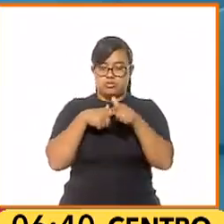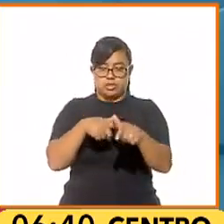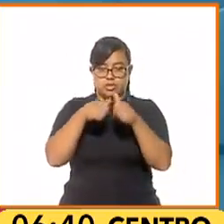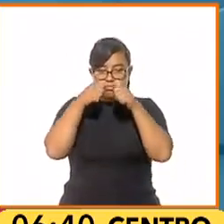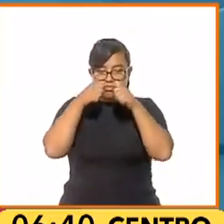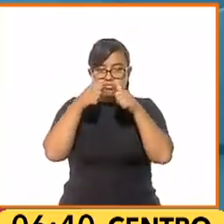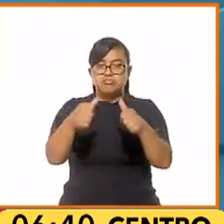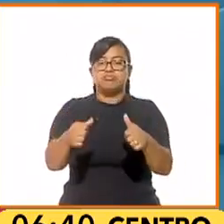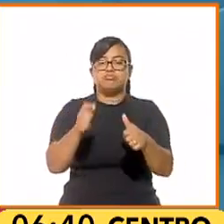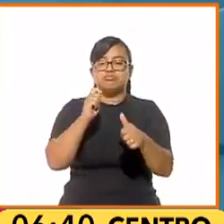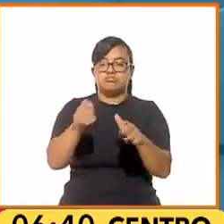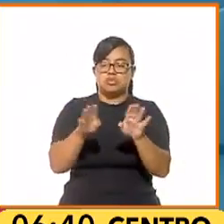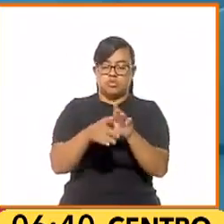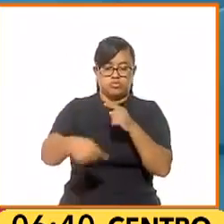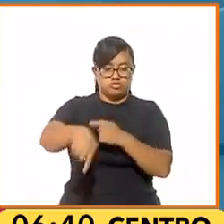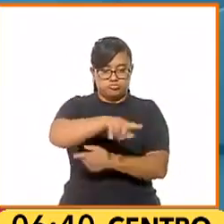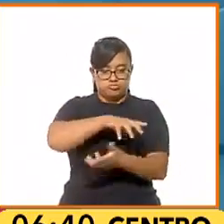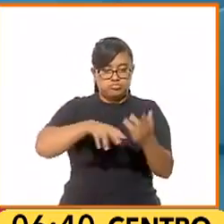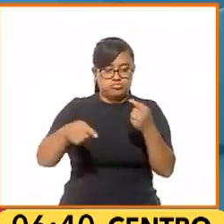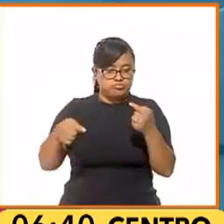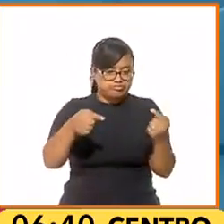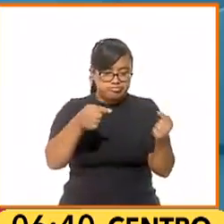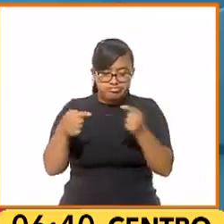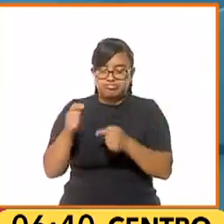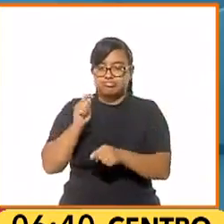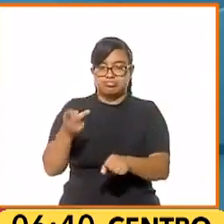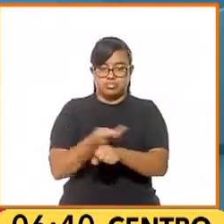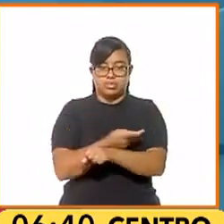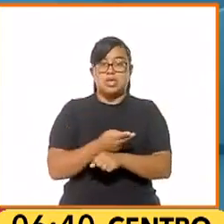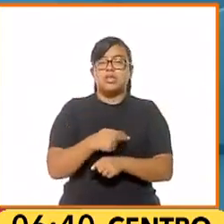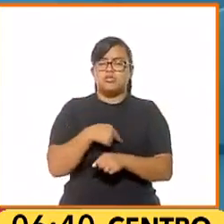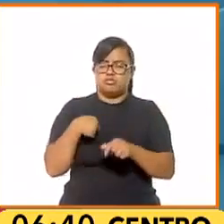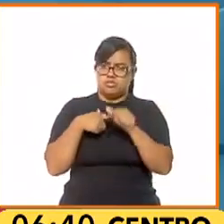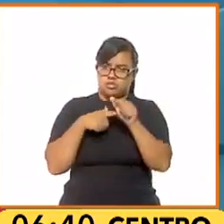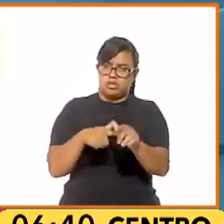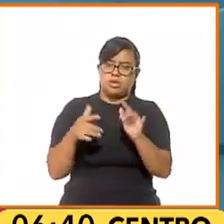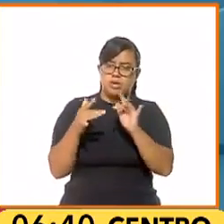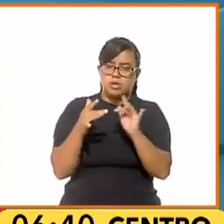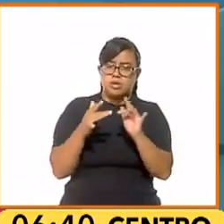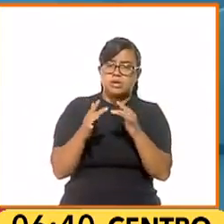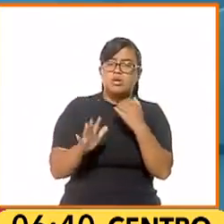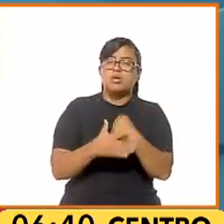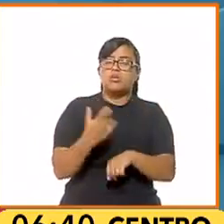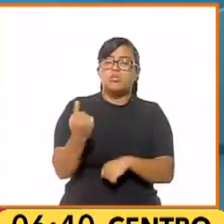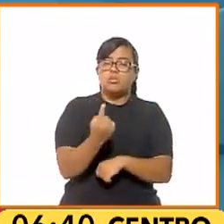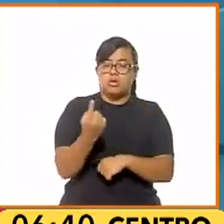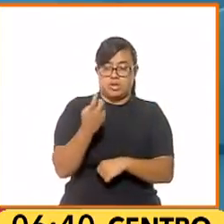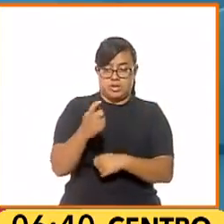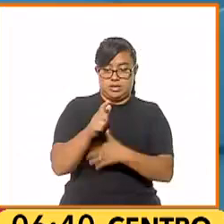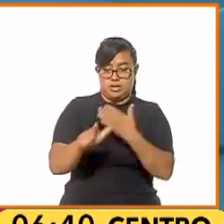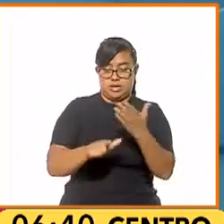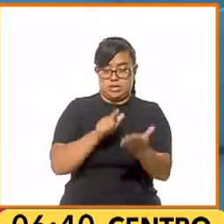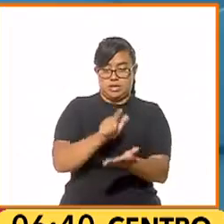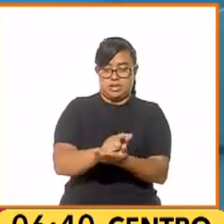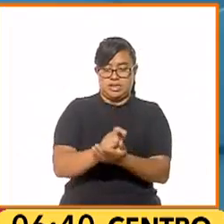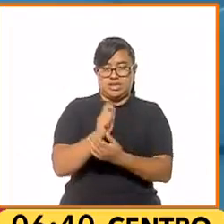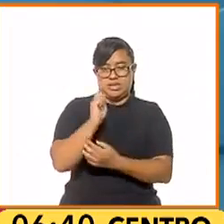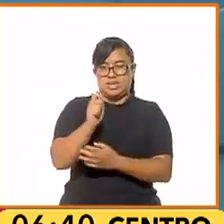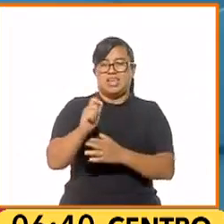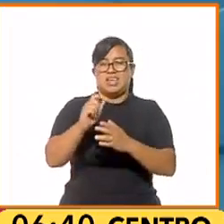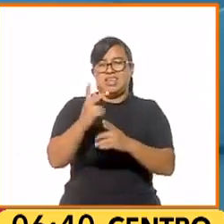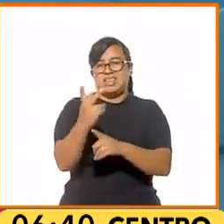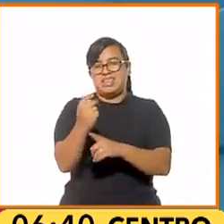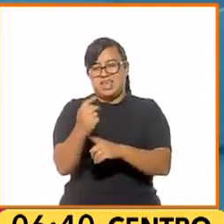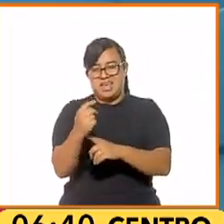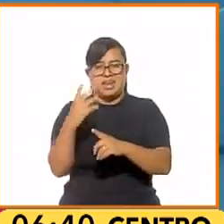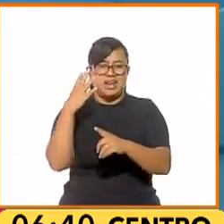de esta discusión y pues mantengamos la comunicación porque sin duda pues es una reforma a esta ley de